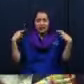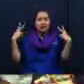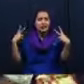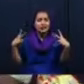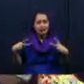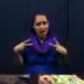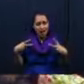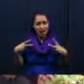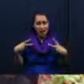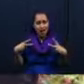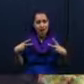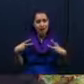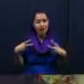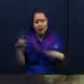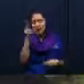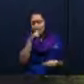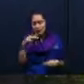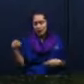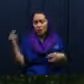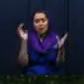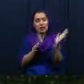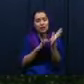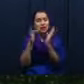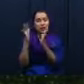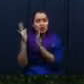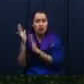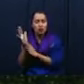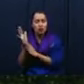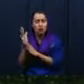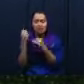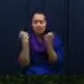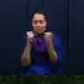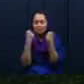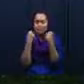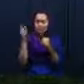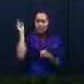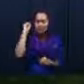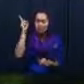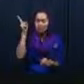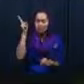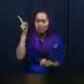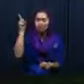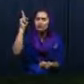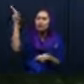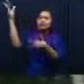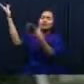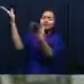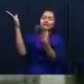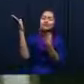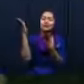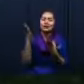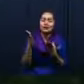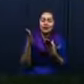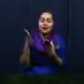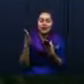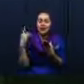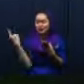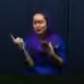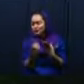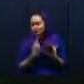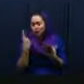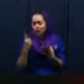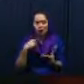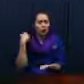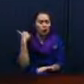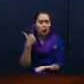los reivindiques en el nombre de Jesús. Hazlo tú. Sabemos que de ti proviene toda cosa buena, toda